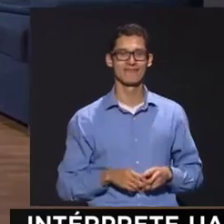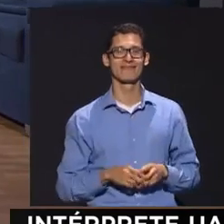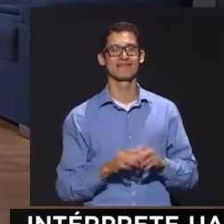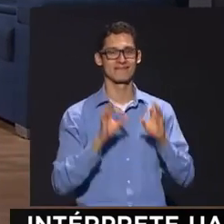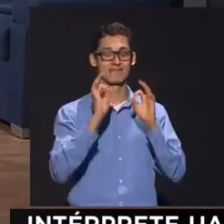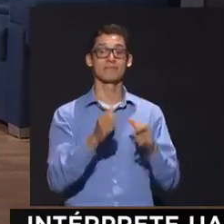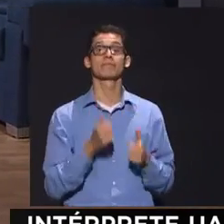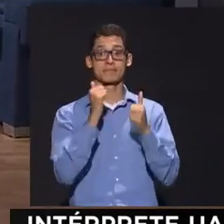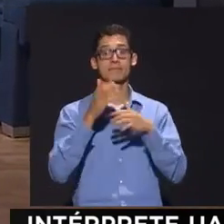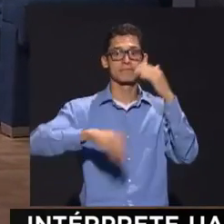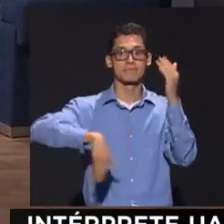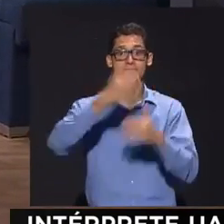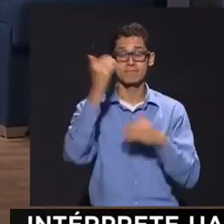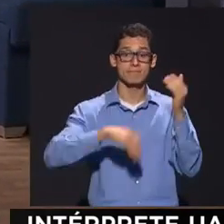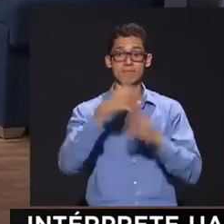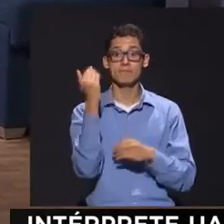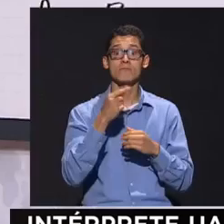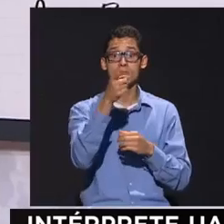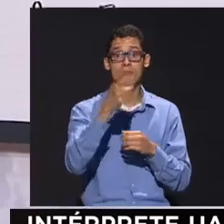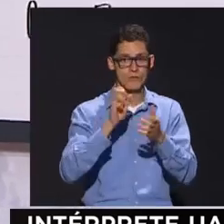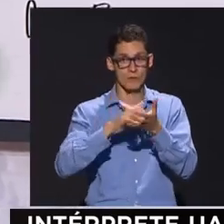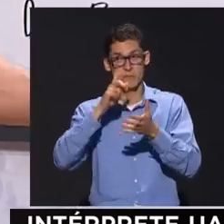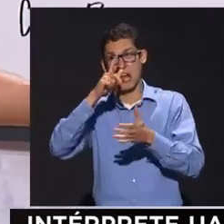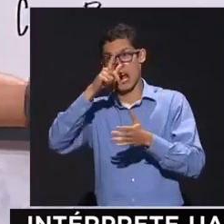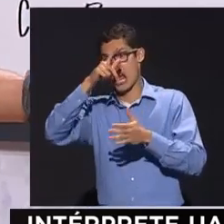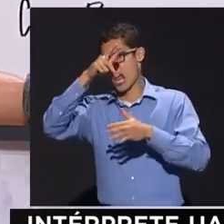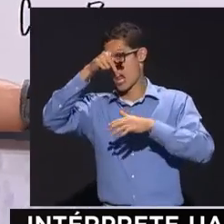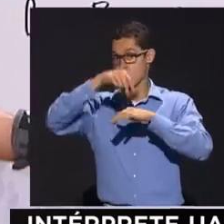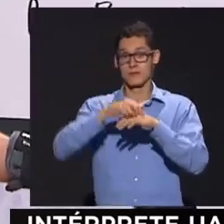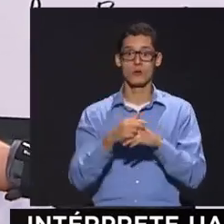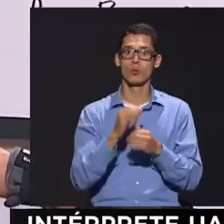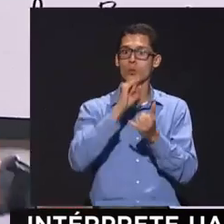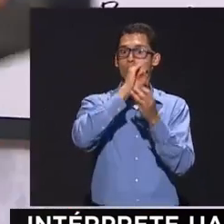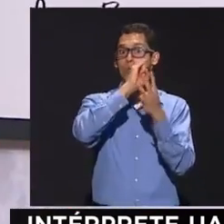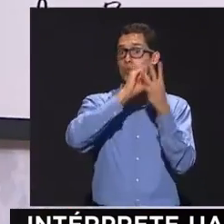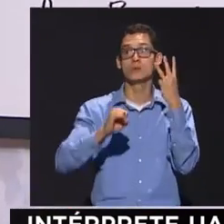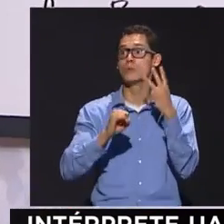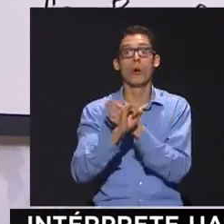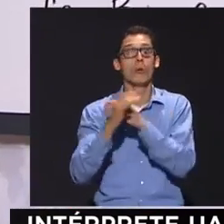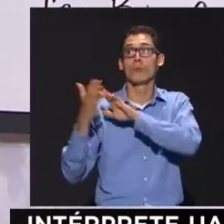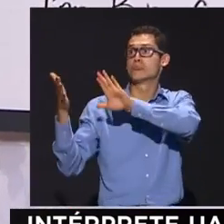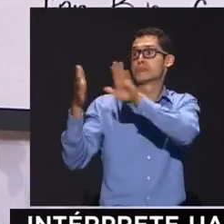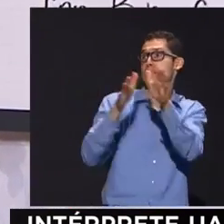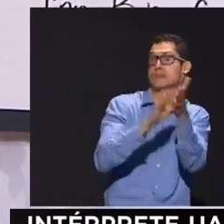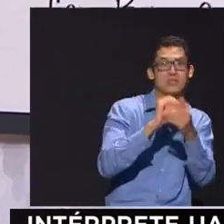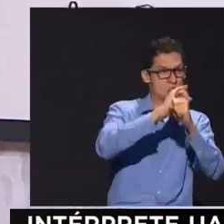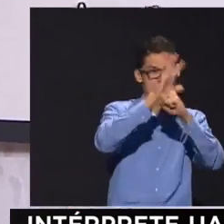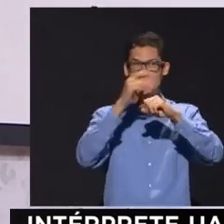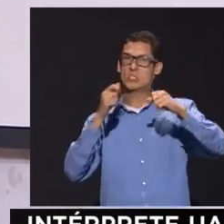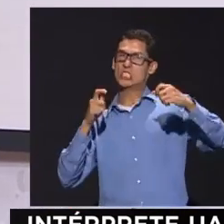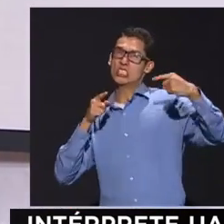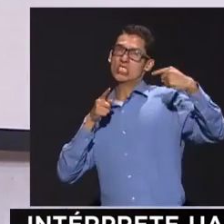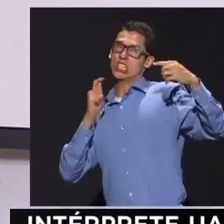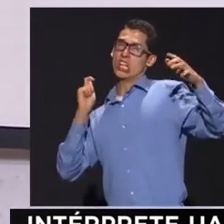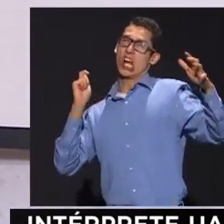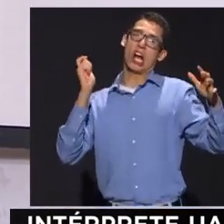vamos entonces a sumarle la patada voladora último nuestra última oportunidad la humanidad necesitamos acabar con ese mosso promueve